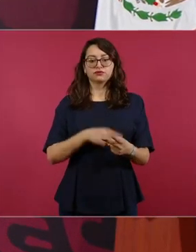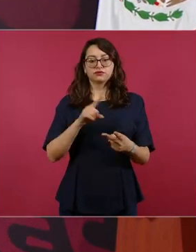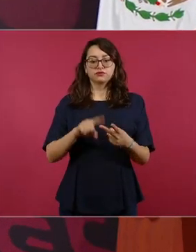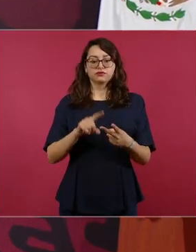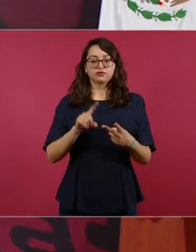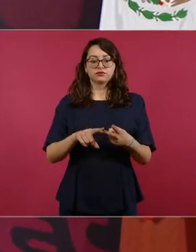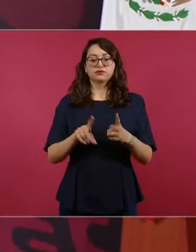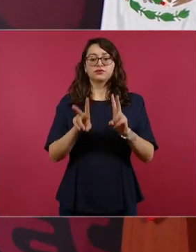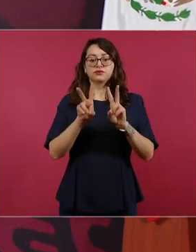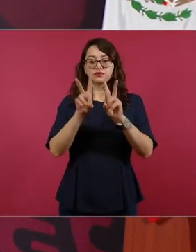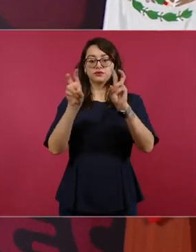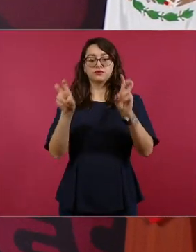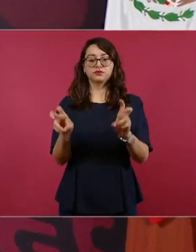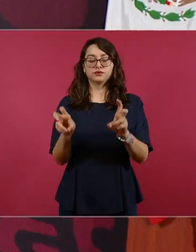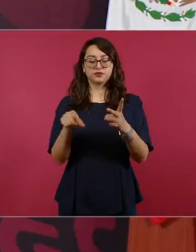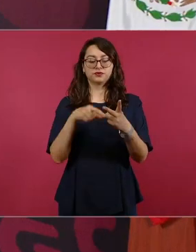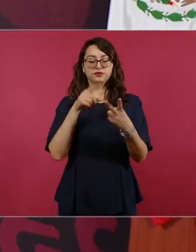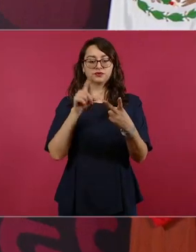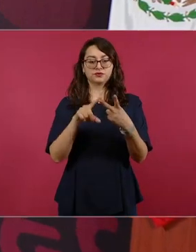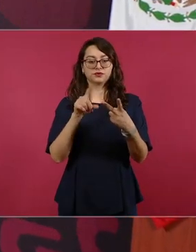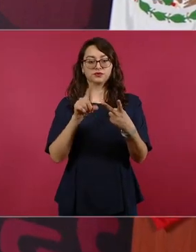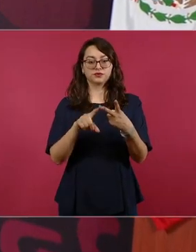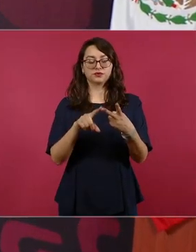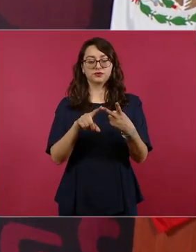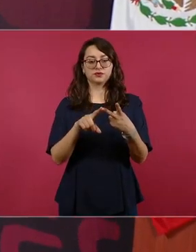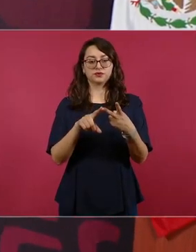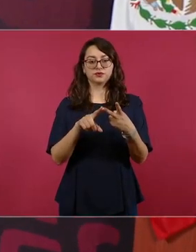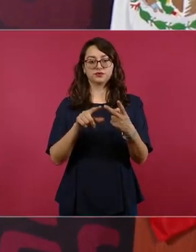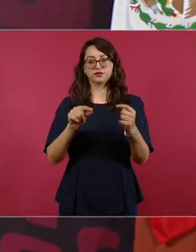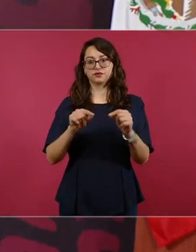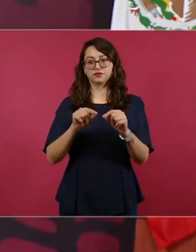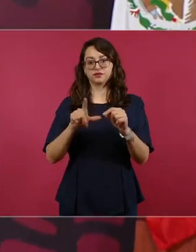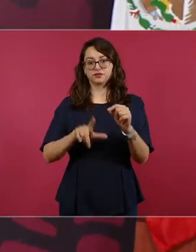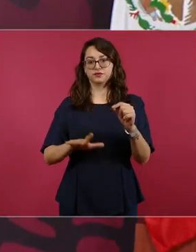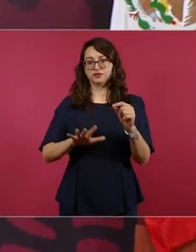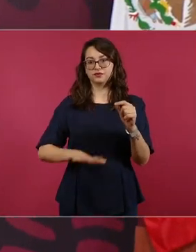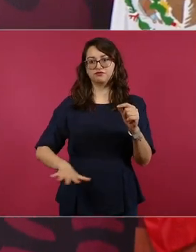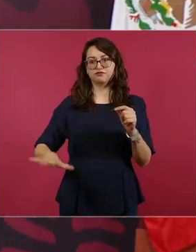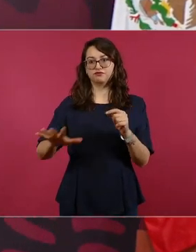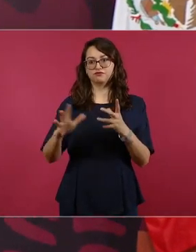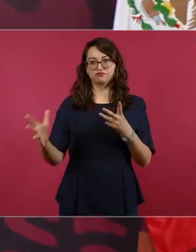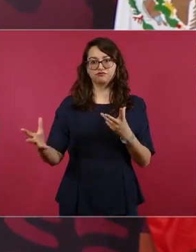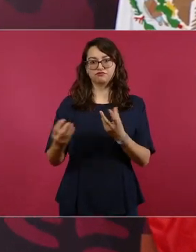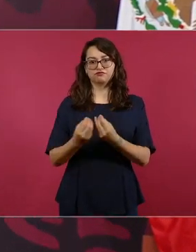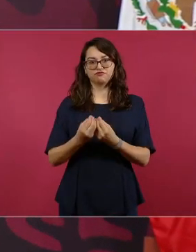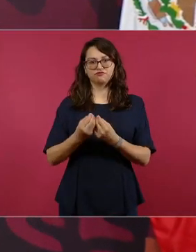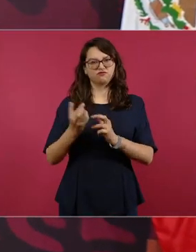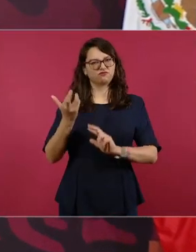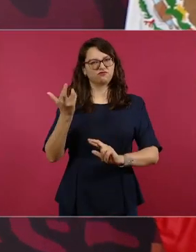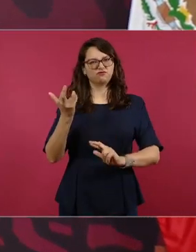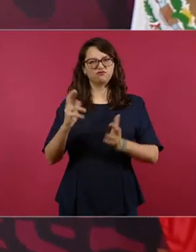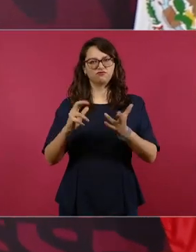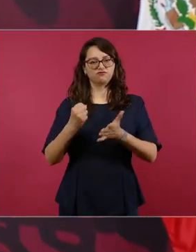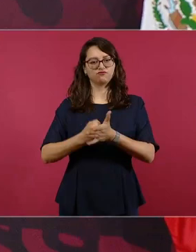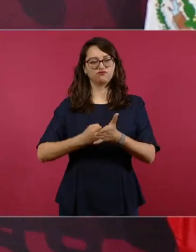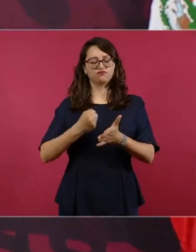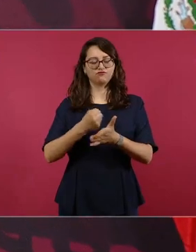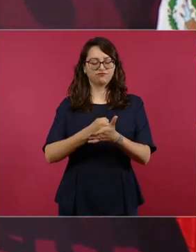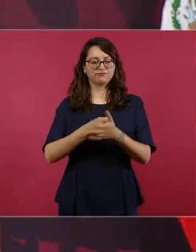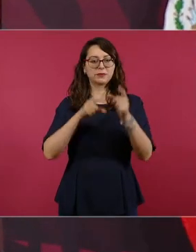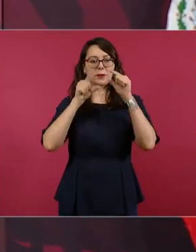el revolucionario del pueblo, Francisco Villa, y